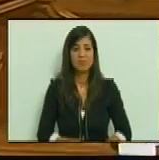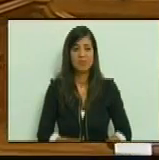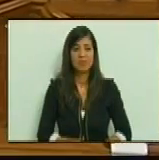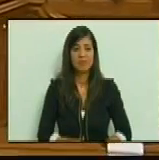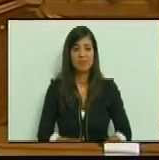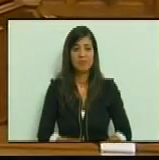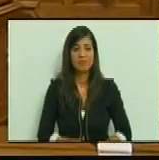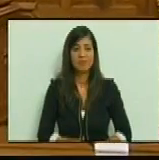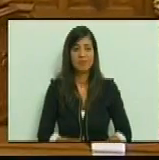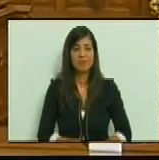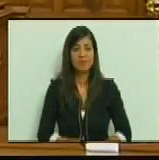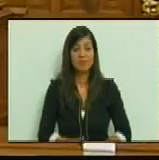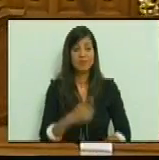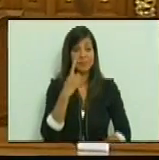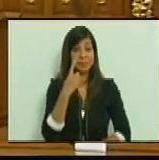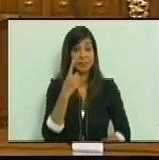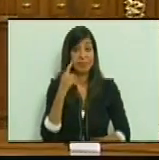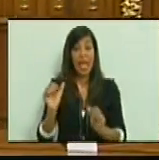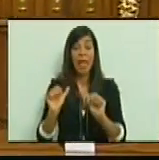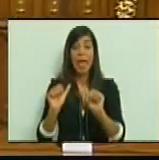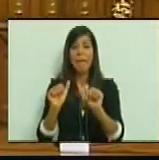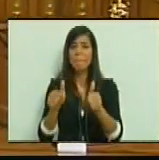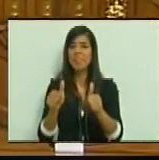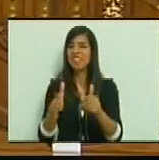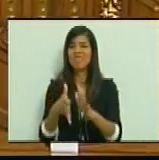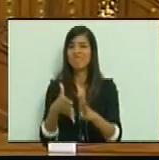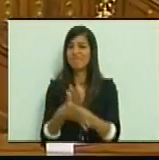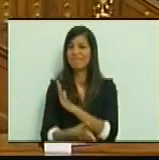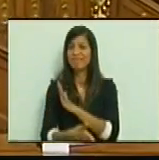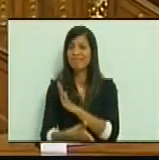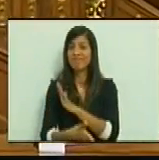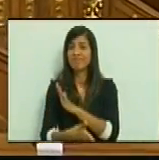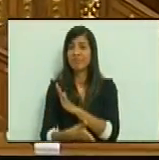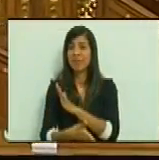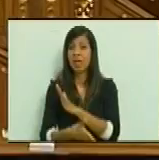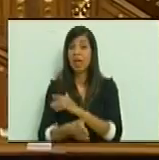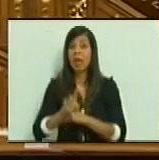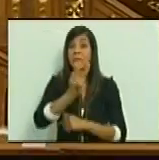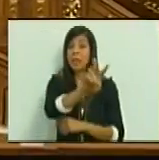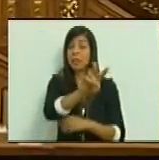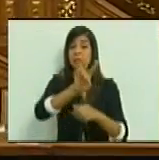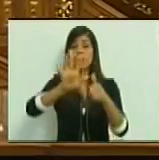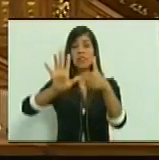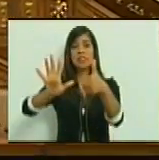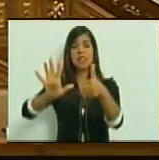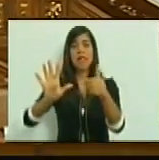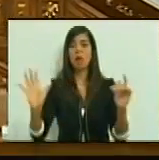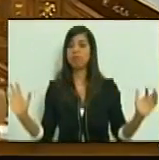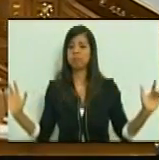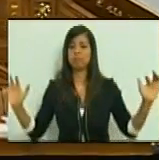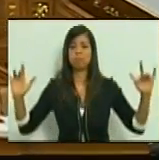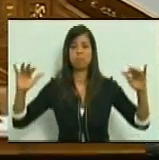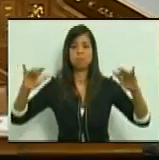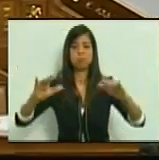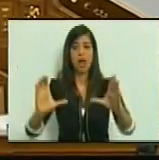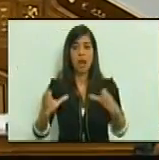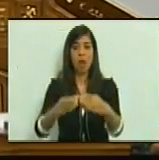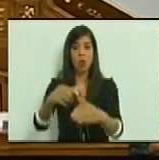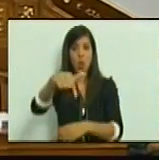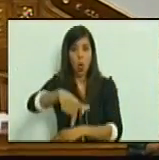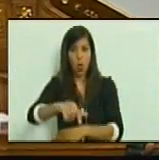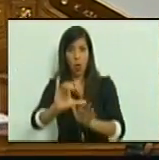Bien, usuario, allí veíamos el inicio de lo que es la 26ª sesión ordinaria de la Asamblea